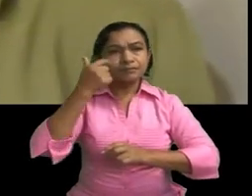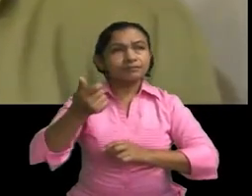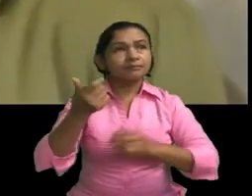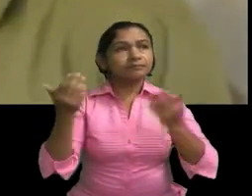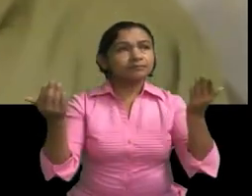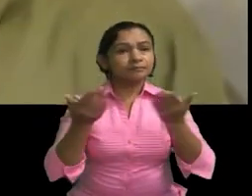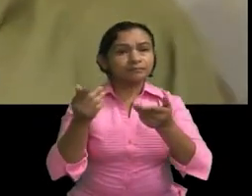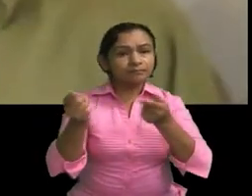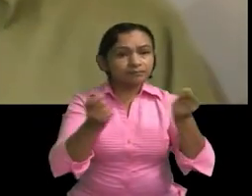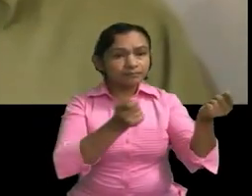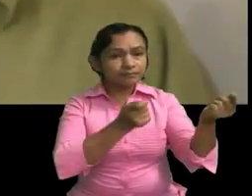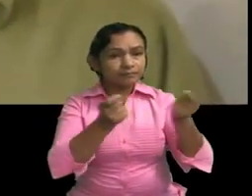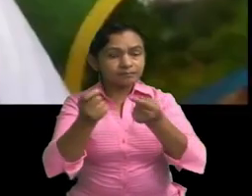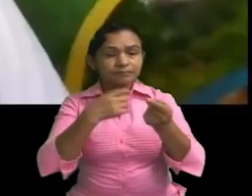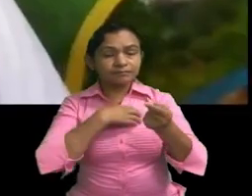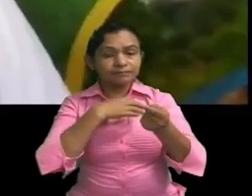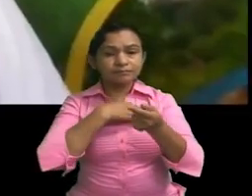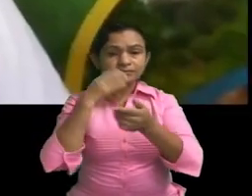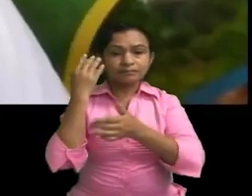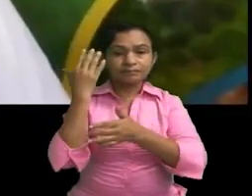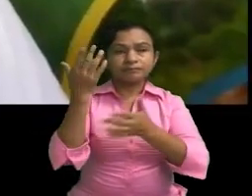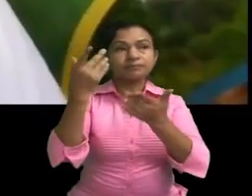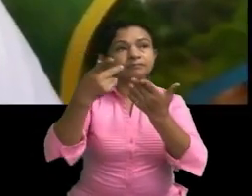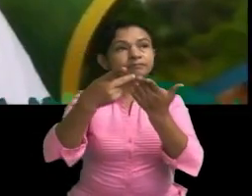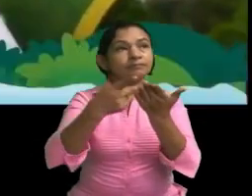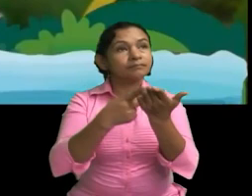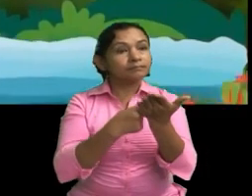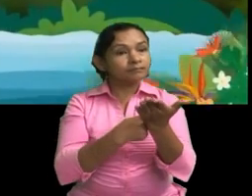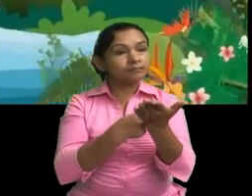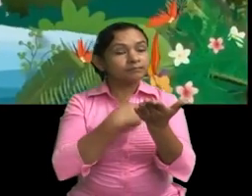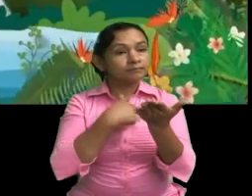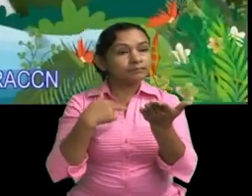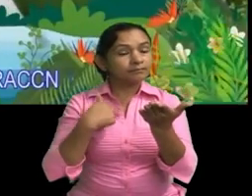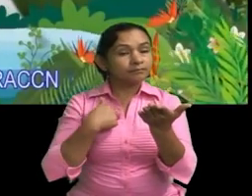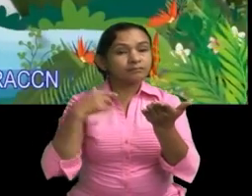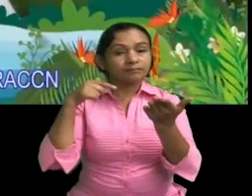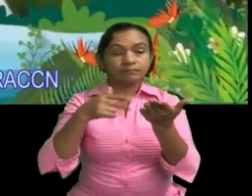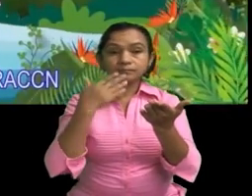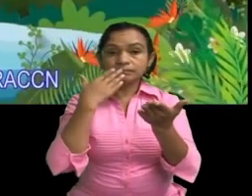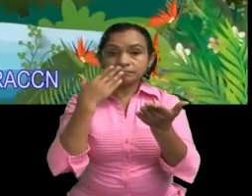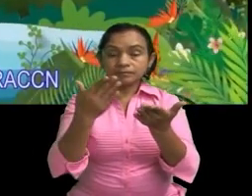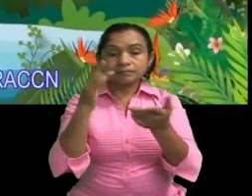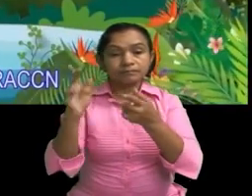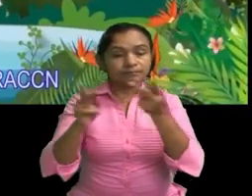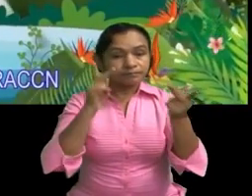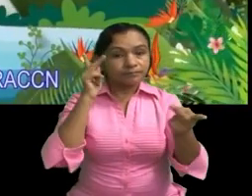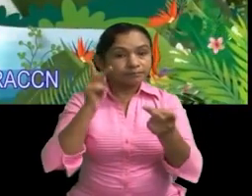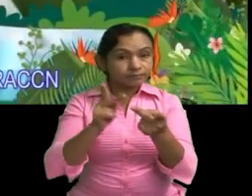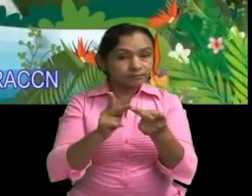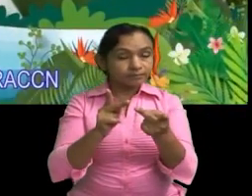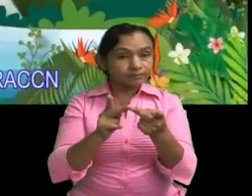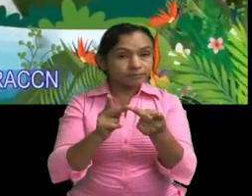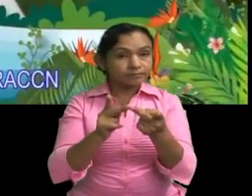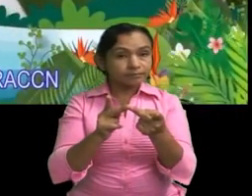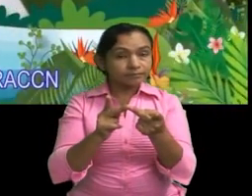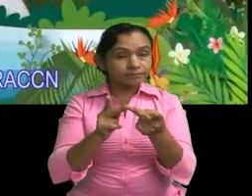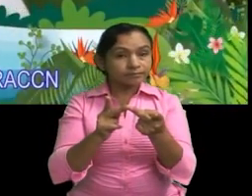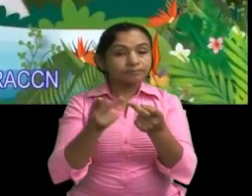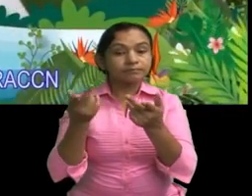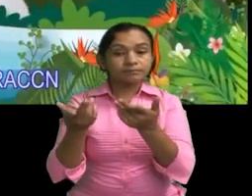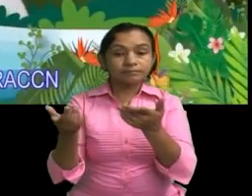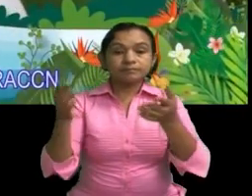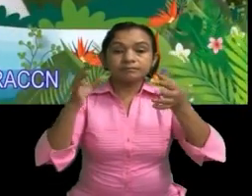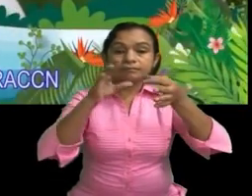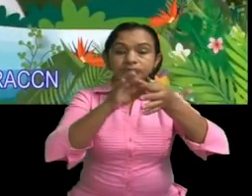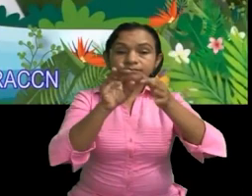el manejo sostenible de sus áreas. Un proyecto que está llegando en el momento preciso, en el momento oportuno, y se suma